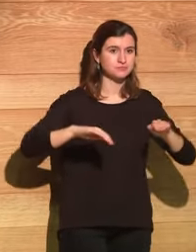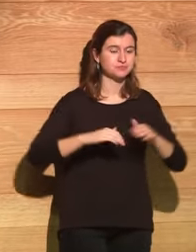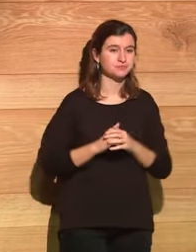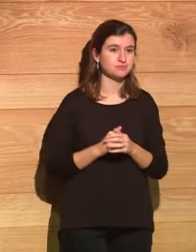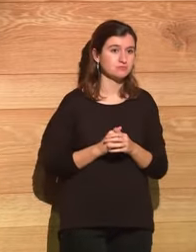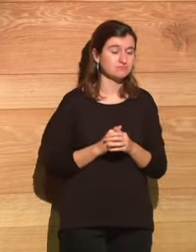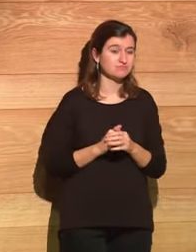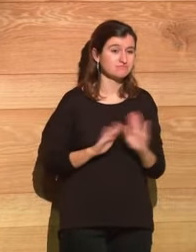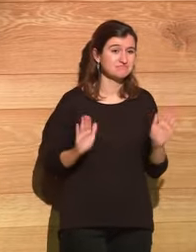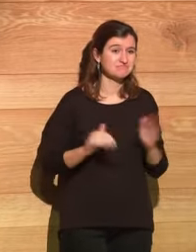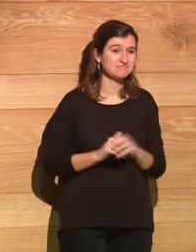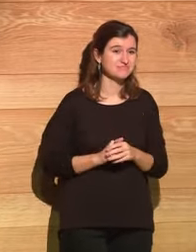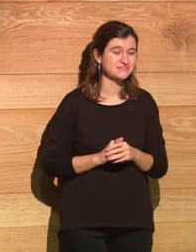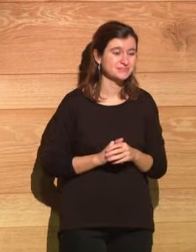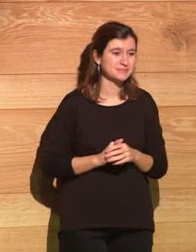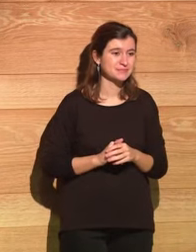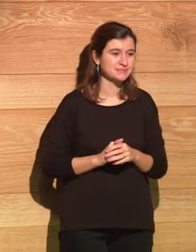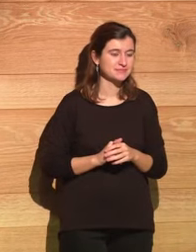Bueno, y eso.